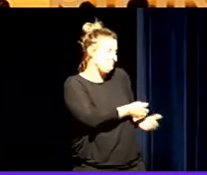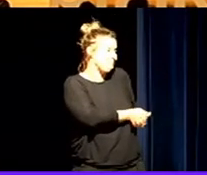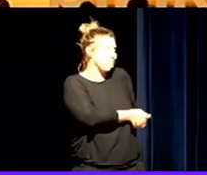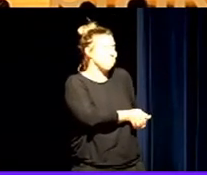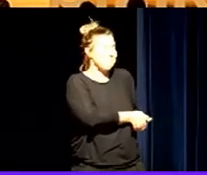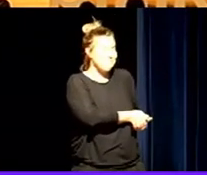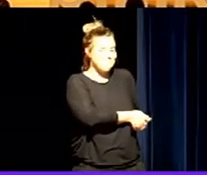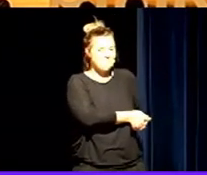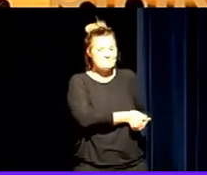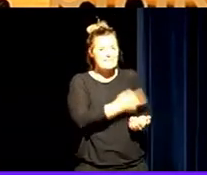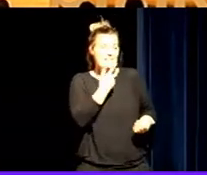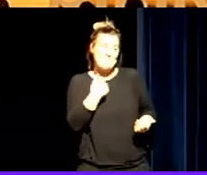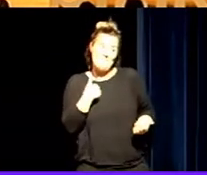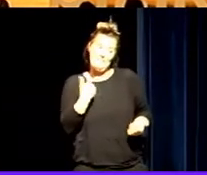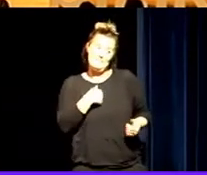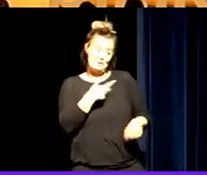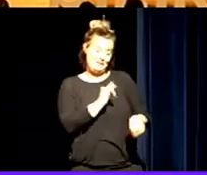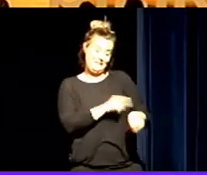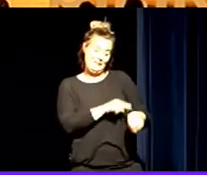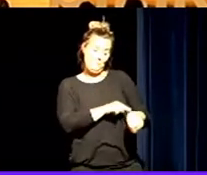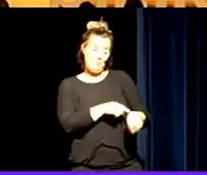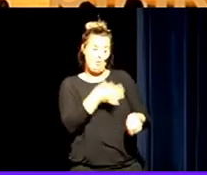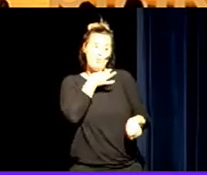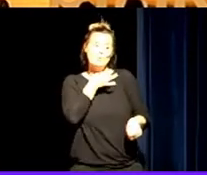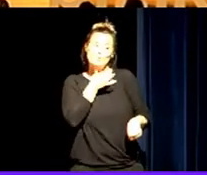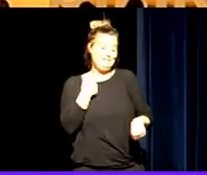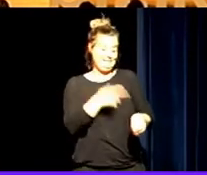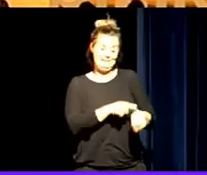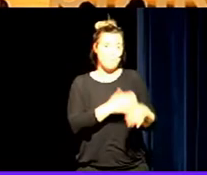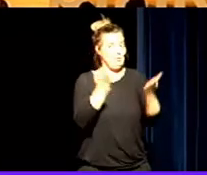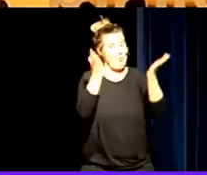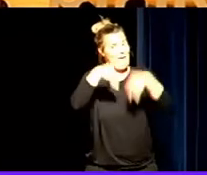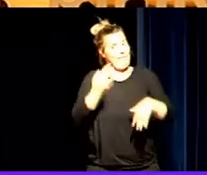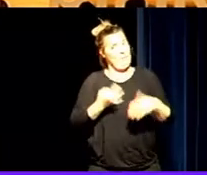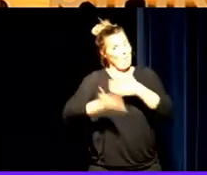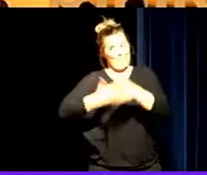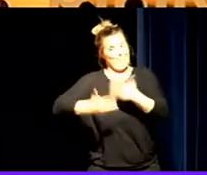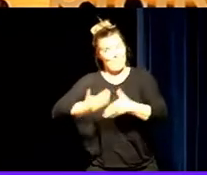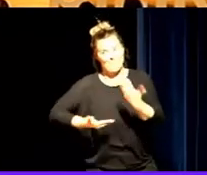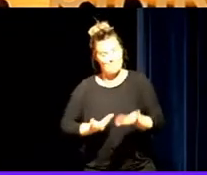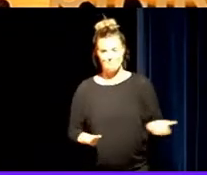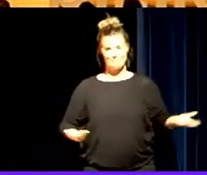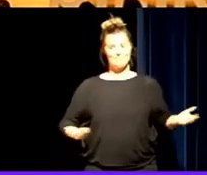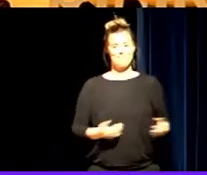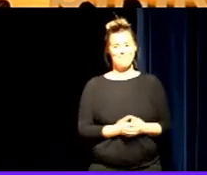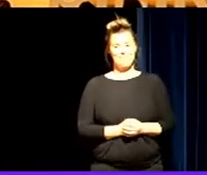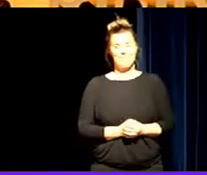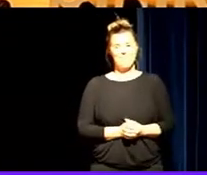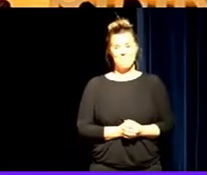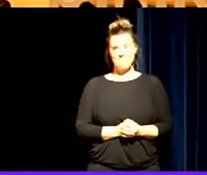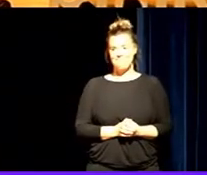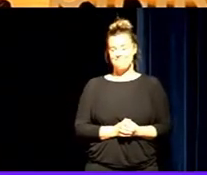Es que me han dicho que tengo un tiempo, no sé, no me va a dar tiempo a nada. O sea, tengo... ¿no?